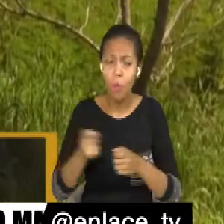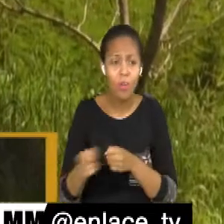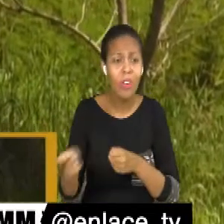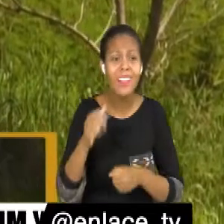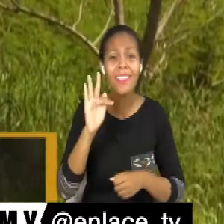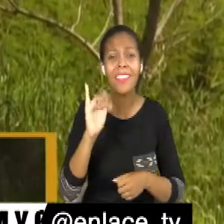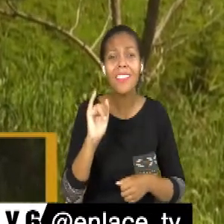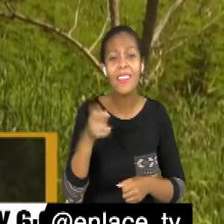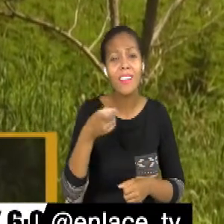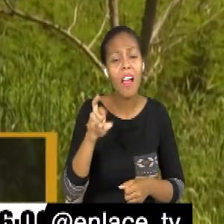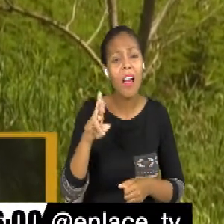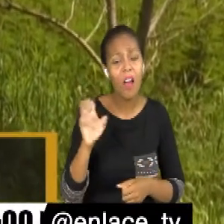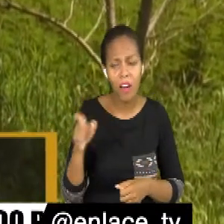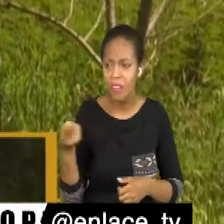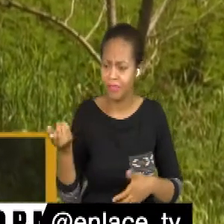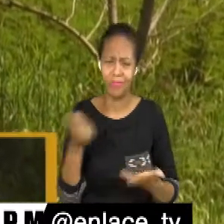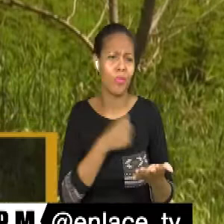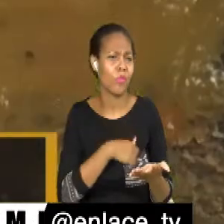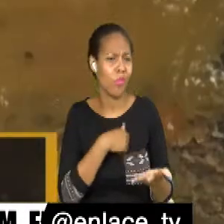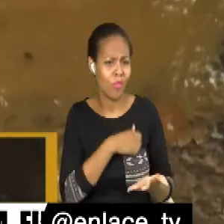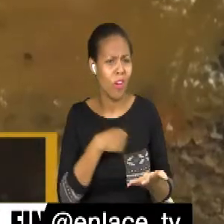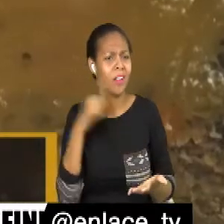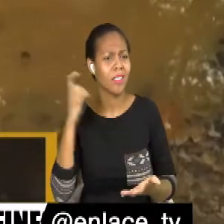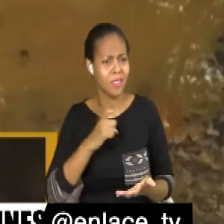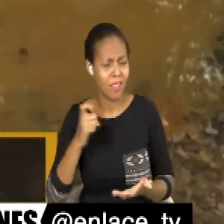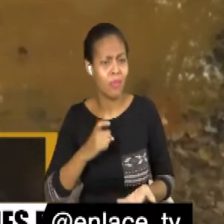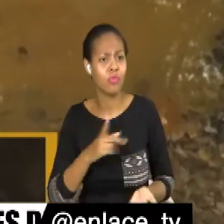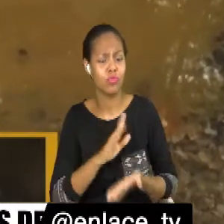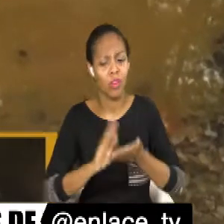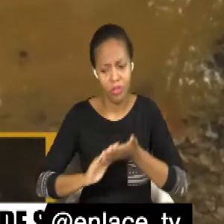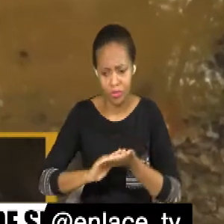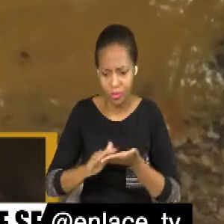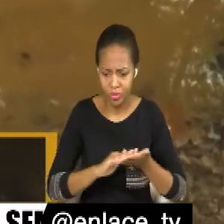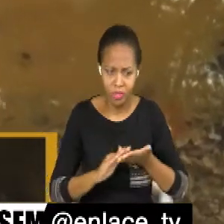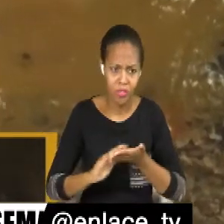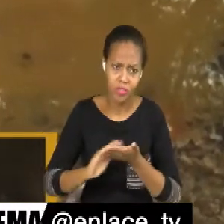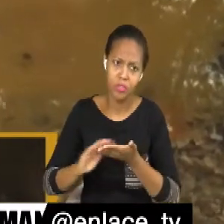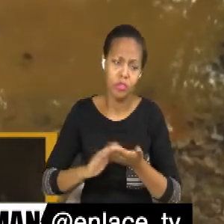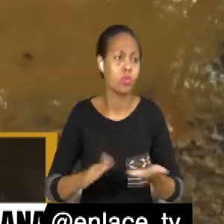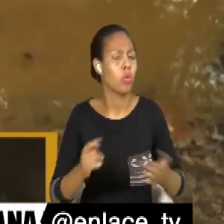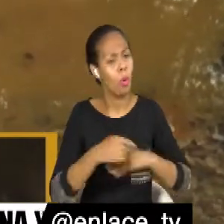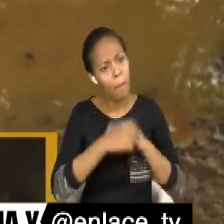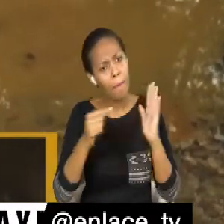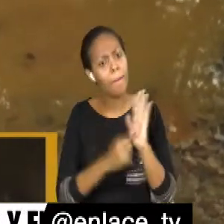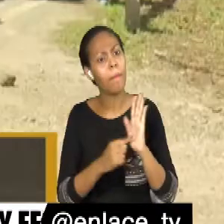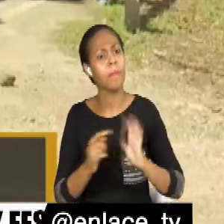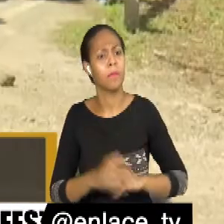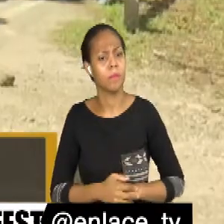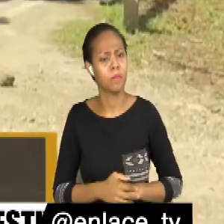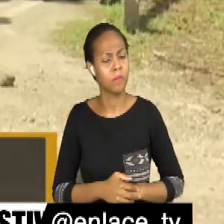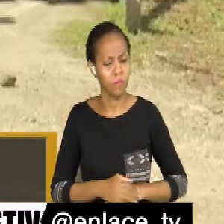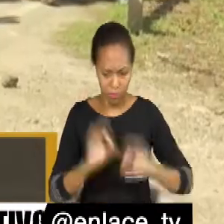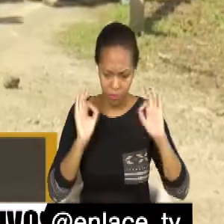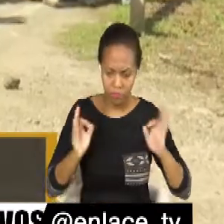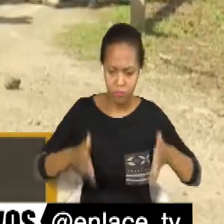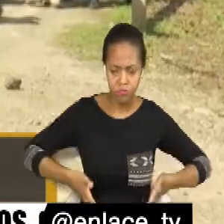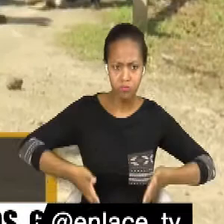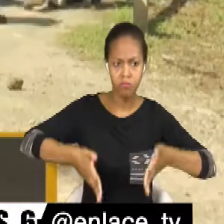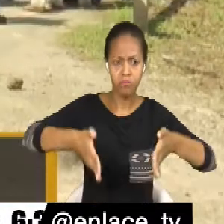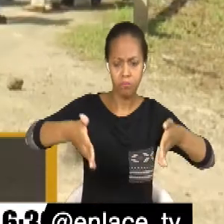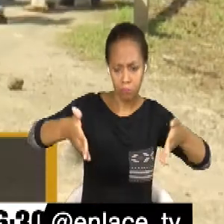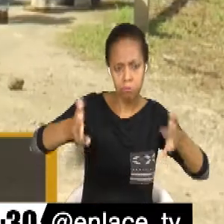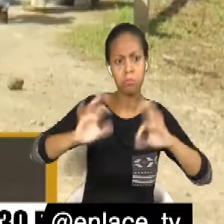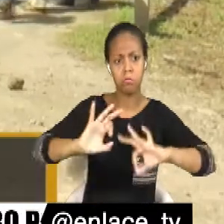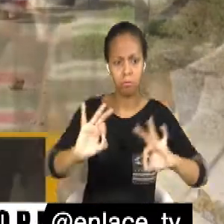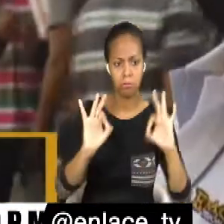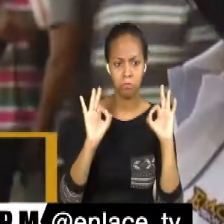unos recursos, necesitamos que esos recursos, sabemos que son insuficientes, necesitamos soluciones definitivas, que le arreglen bien las vías a la comunidad aquí de San